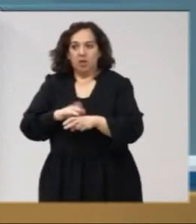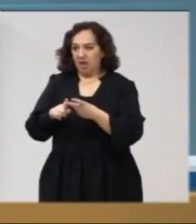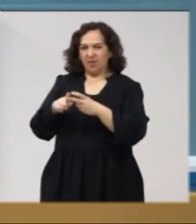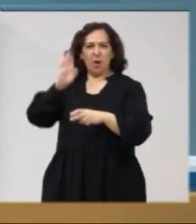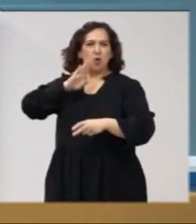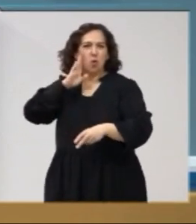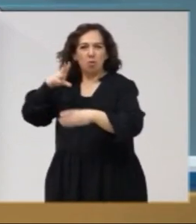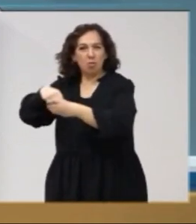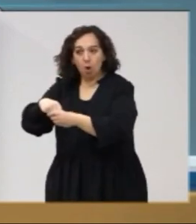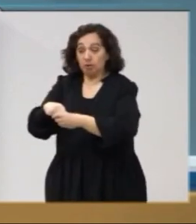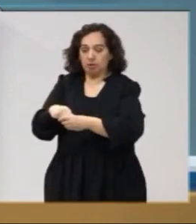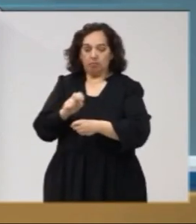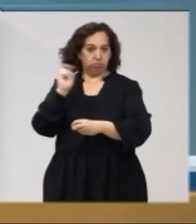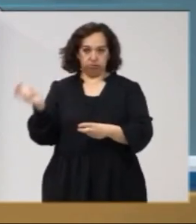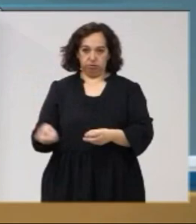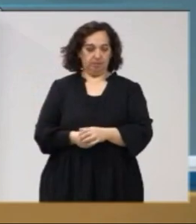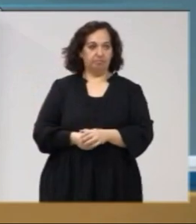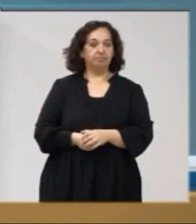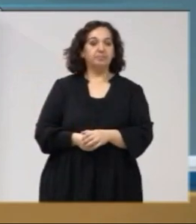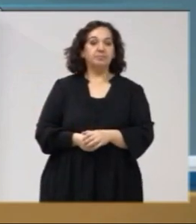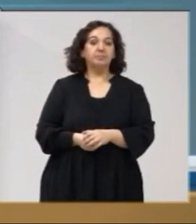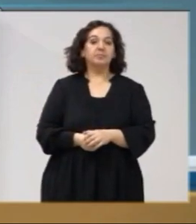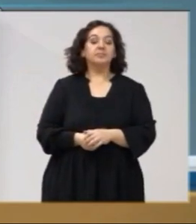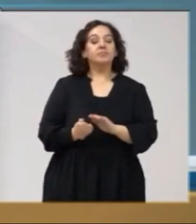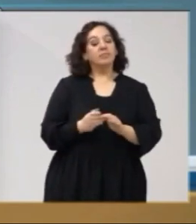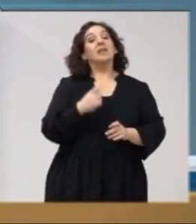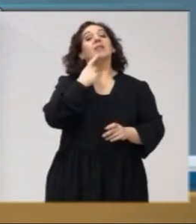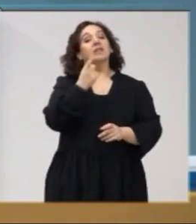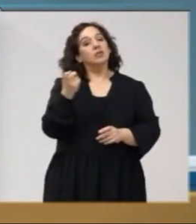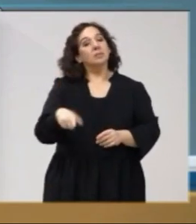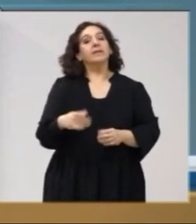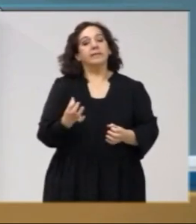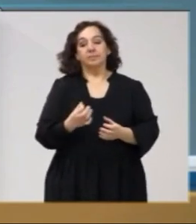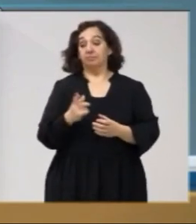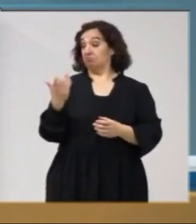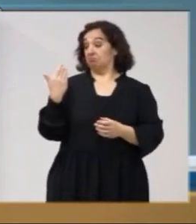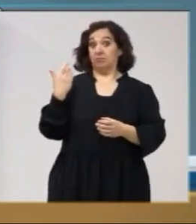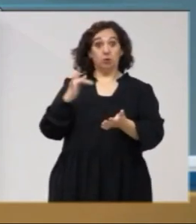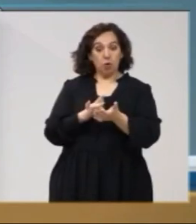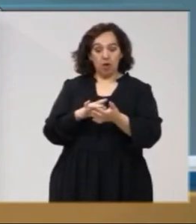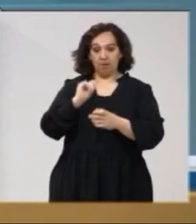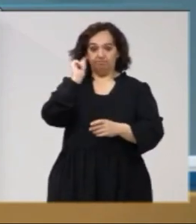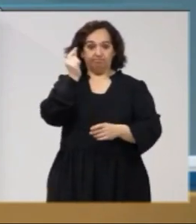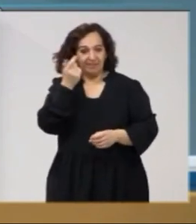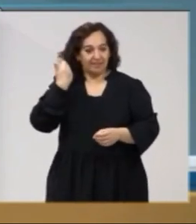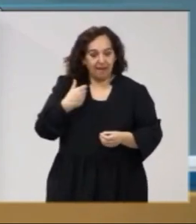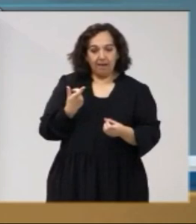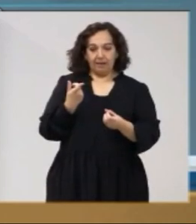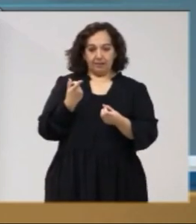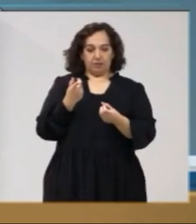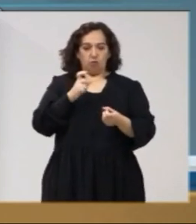de corrupción? Etcétera. También os dije que cuando tuviese conocimiento de los